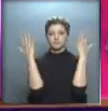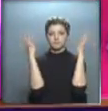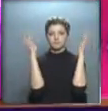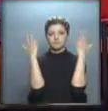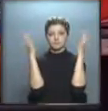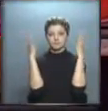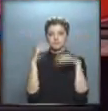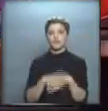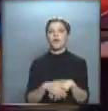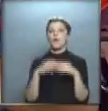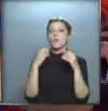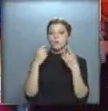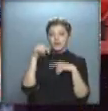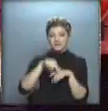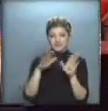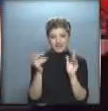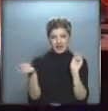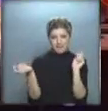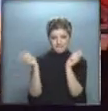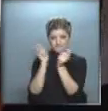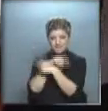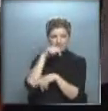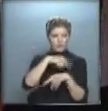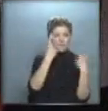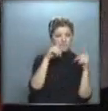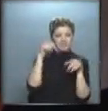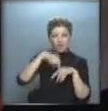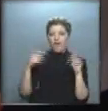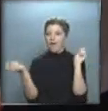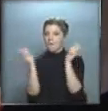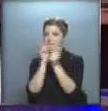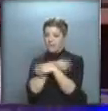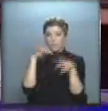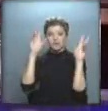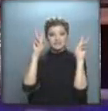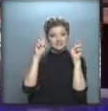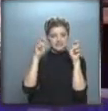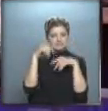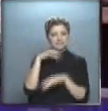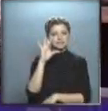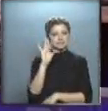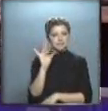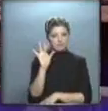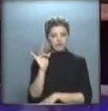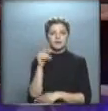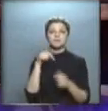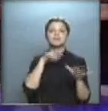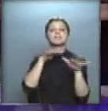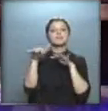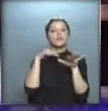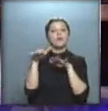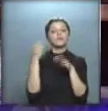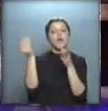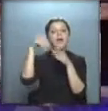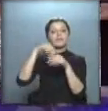Bueno, dando vuelta a la página, ¿no? Veníamos a hablar de música, ahora entramos en un tema un poco más profundo, obviamente. Situaciones que se viven en